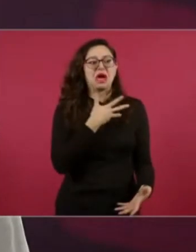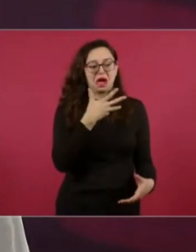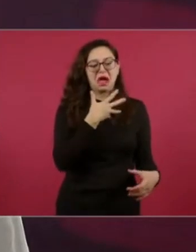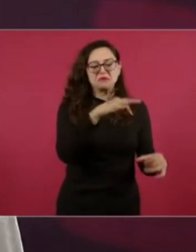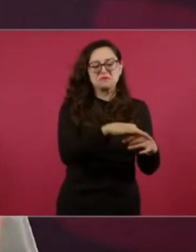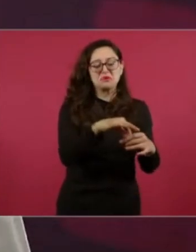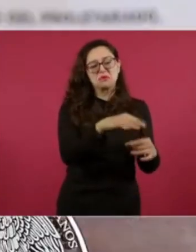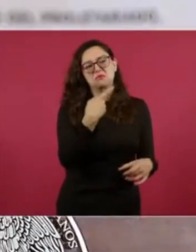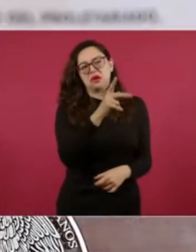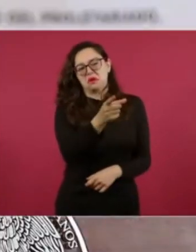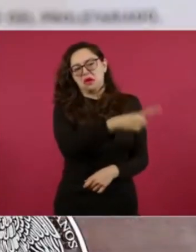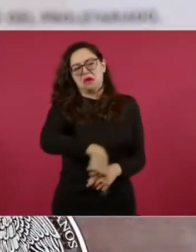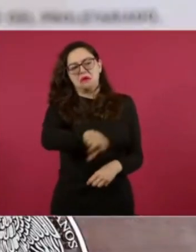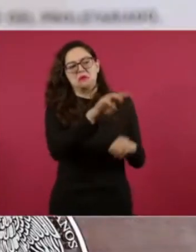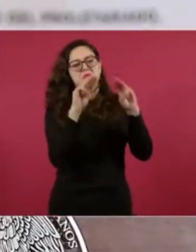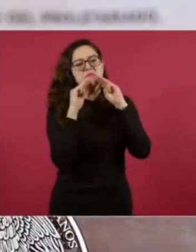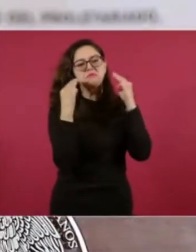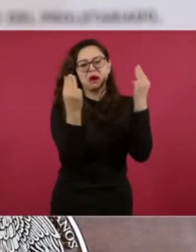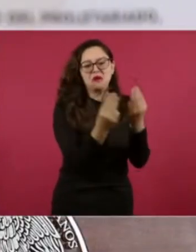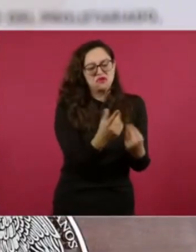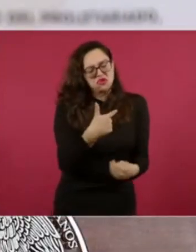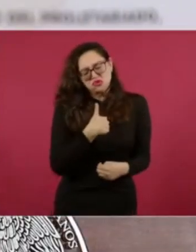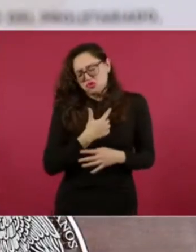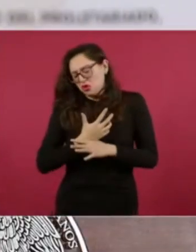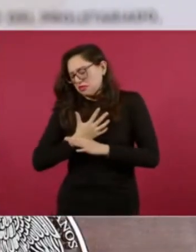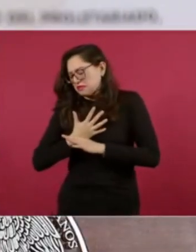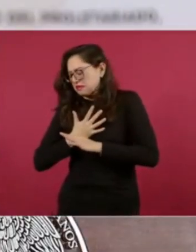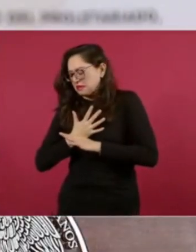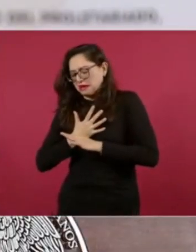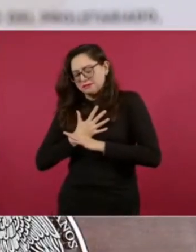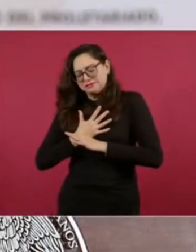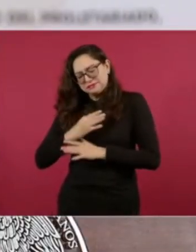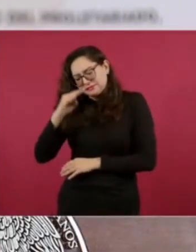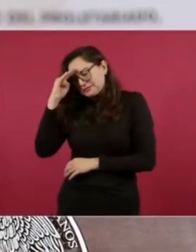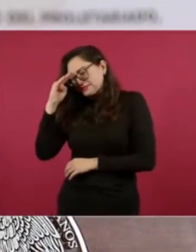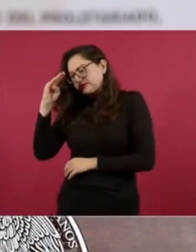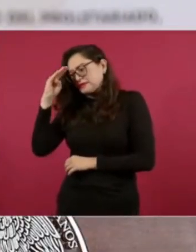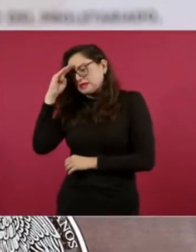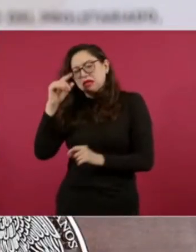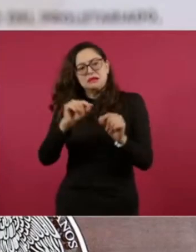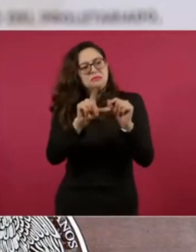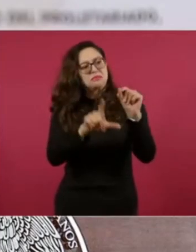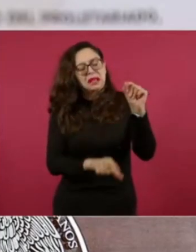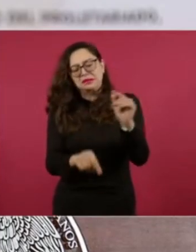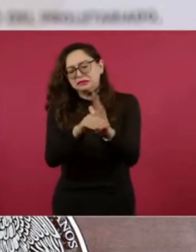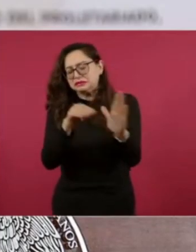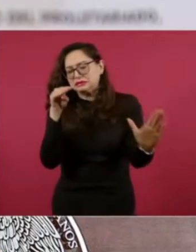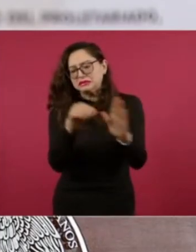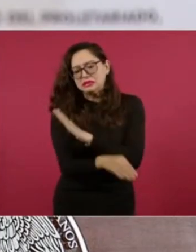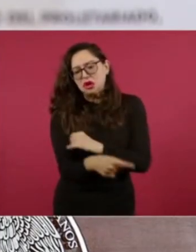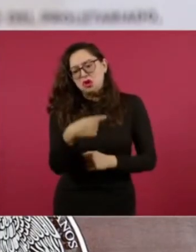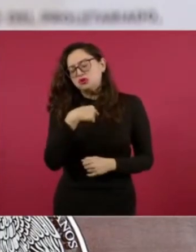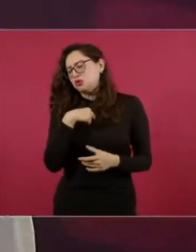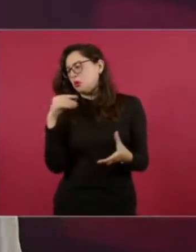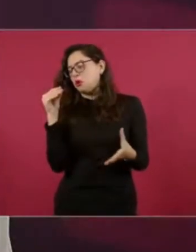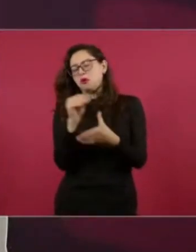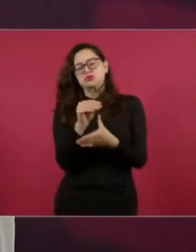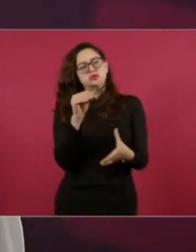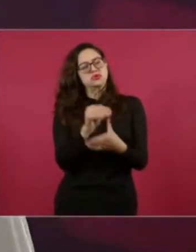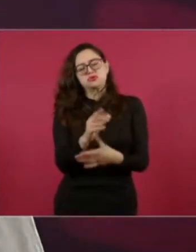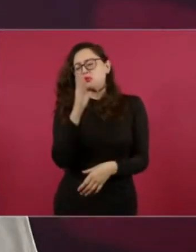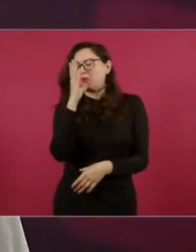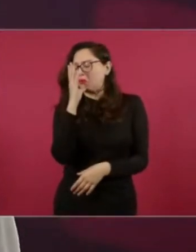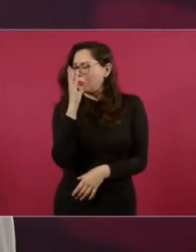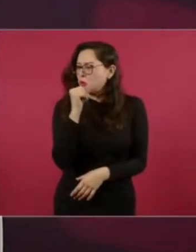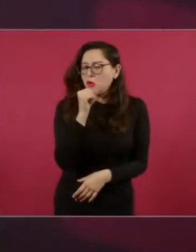dije, se dijo a él mismo, no puedo ignorar esto, puedo ser la destrucción de la República que hemos construido entre todos los mexicanos. Eso